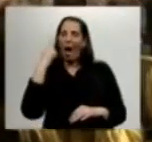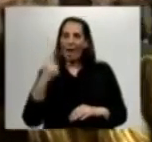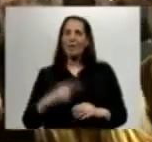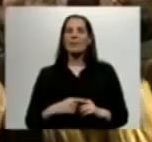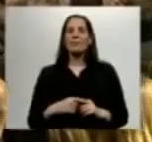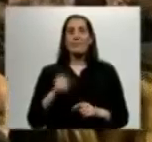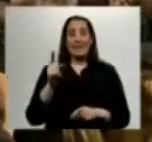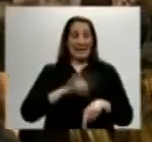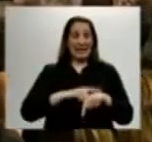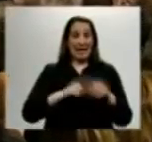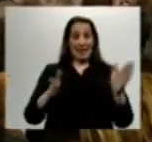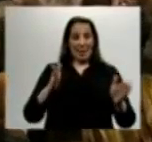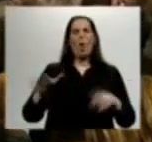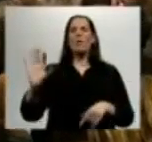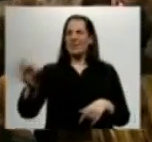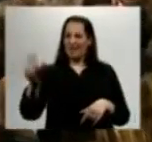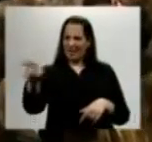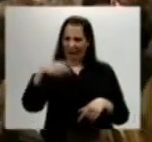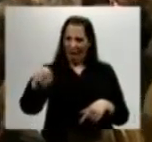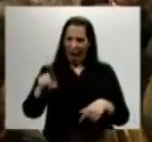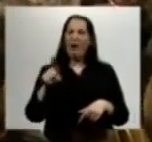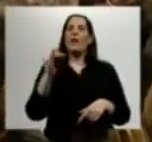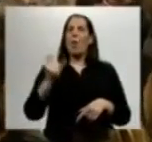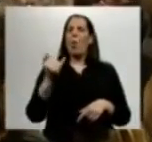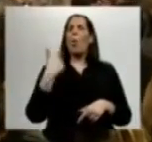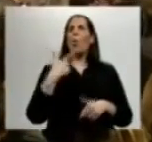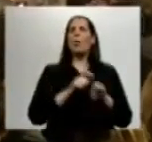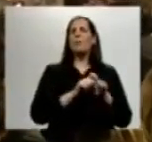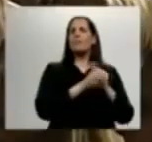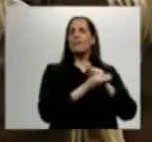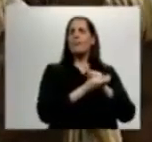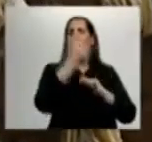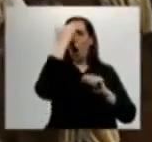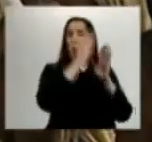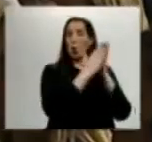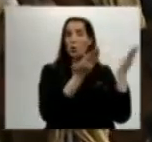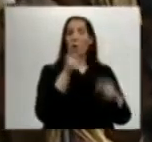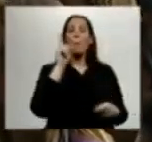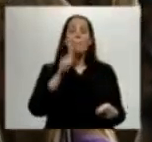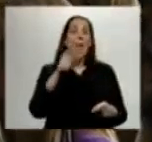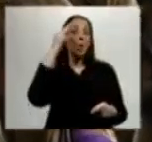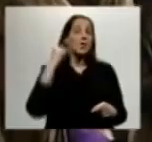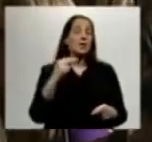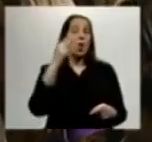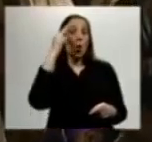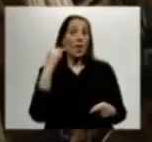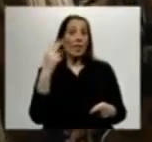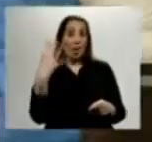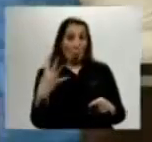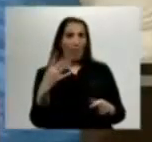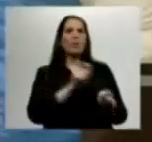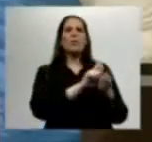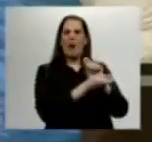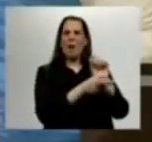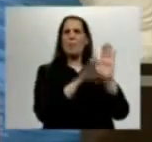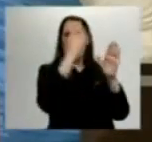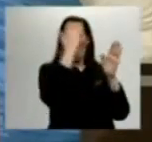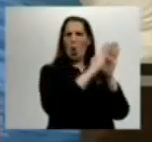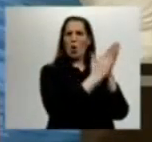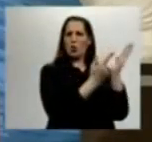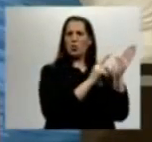todos ustedes saben, hubo una reforma constitucional en el año 1994 que incorporó a nuestro ordenamiento